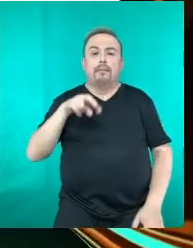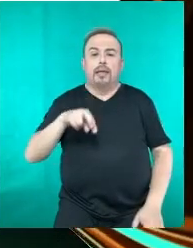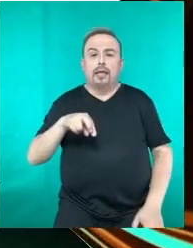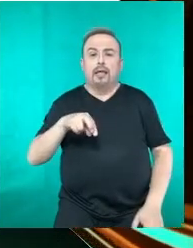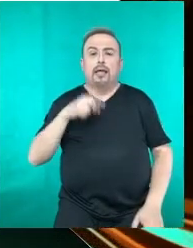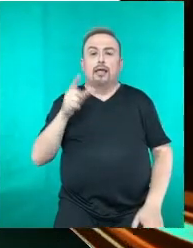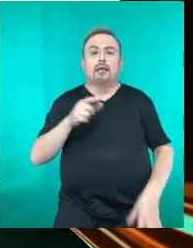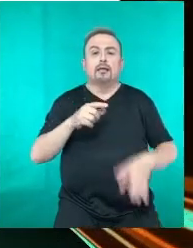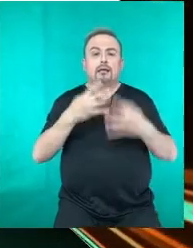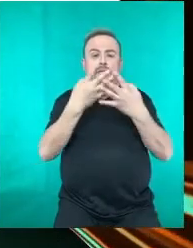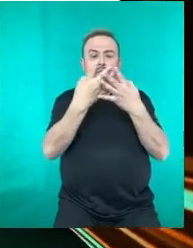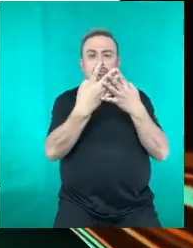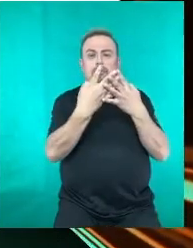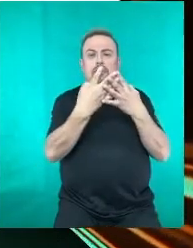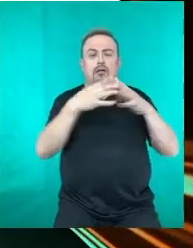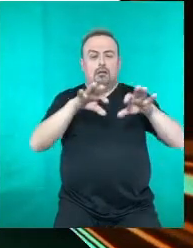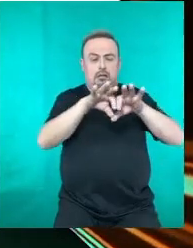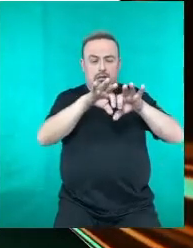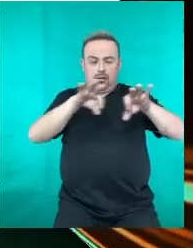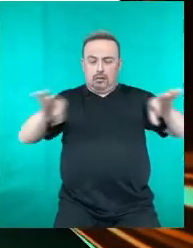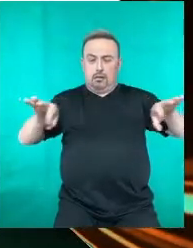parrillas, barandas,